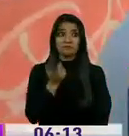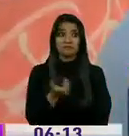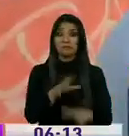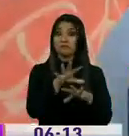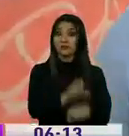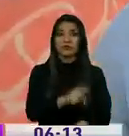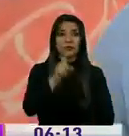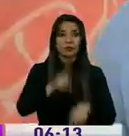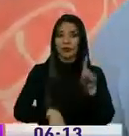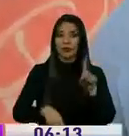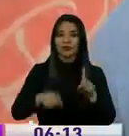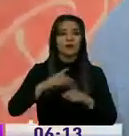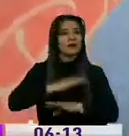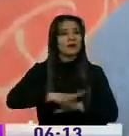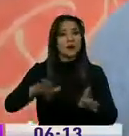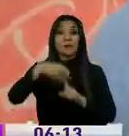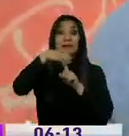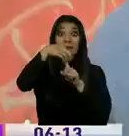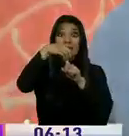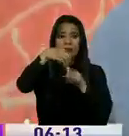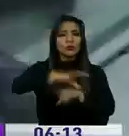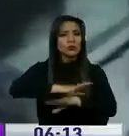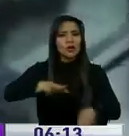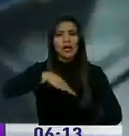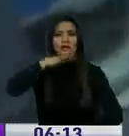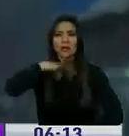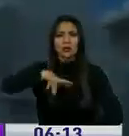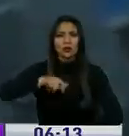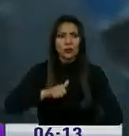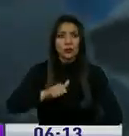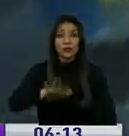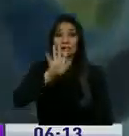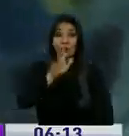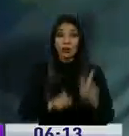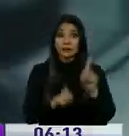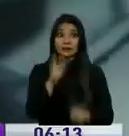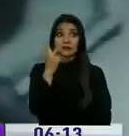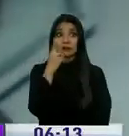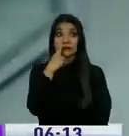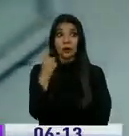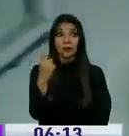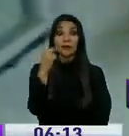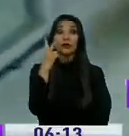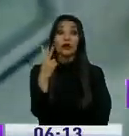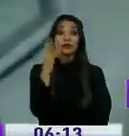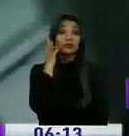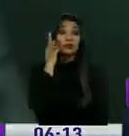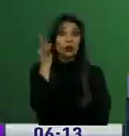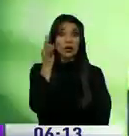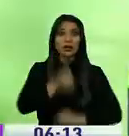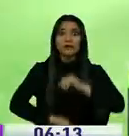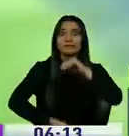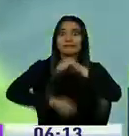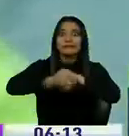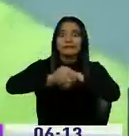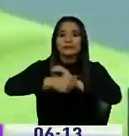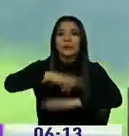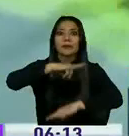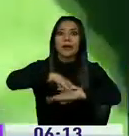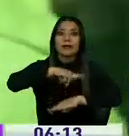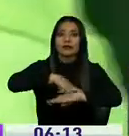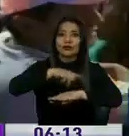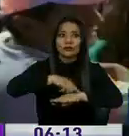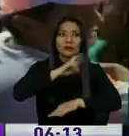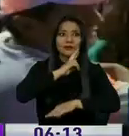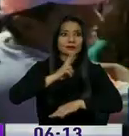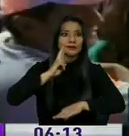coger porque San Antonio ya está cansado de tanta hora delictiva. Los cinco sospechosos, tres hombres y dos mujeres, alcanzaron a encerrarse en el baño del local de